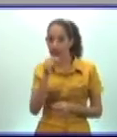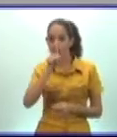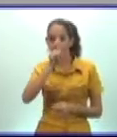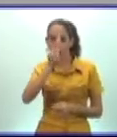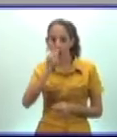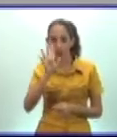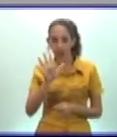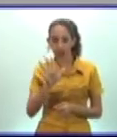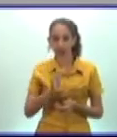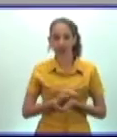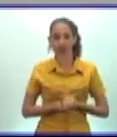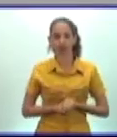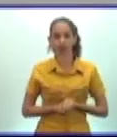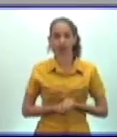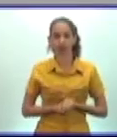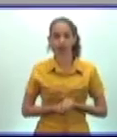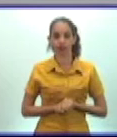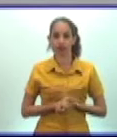B resulta